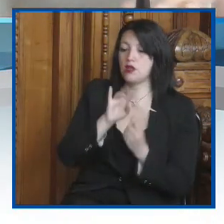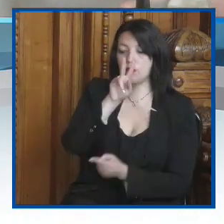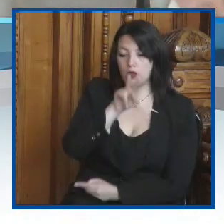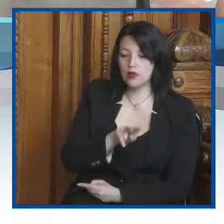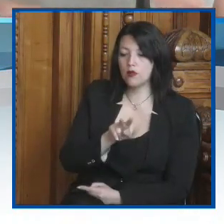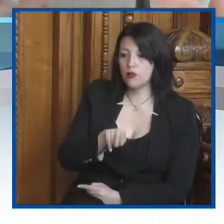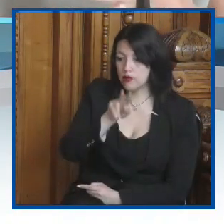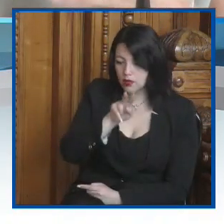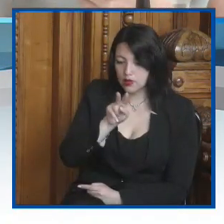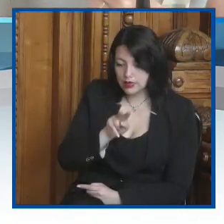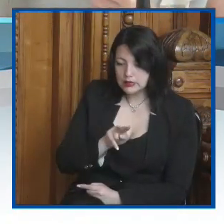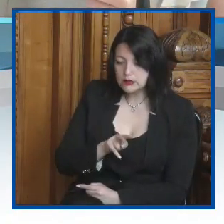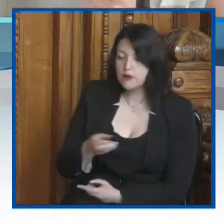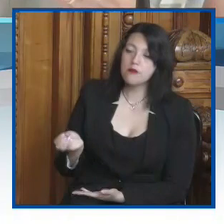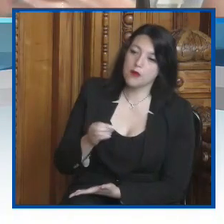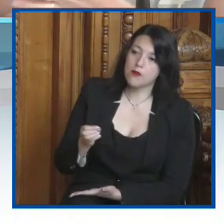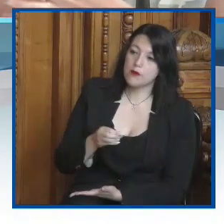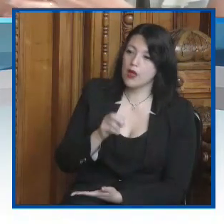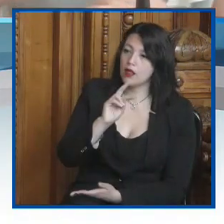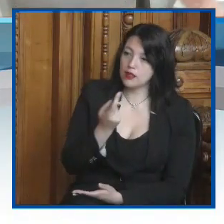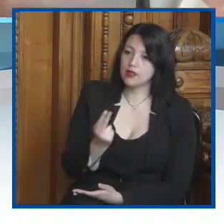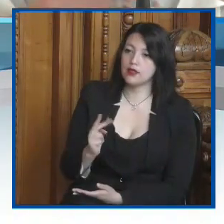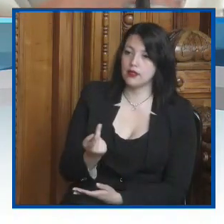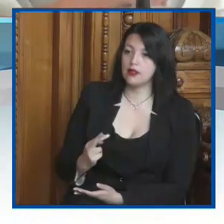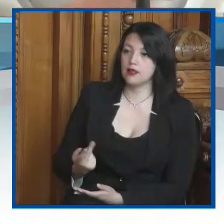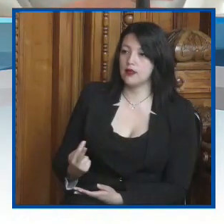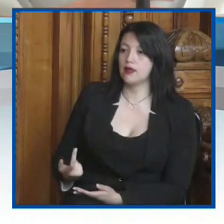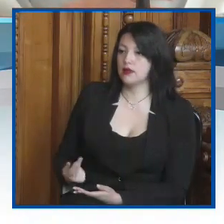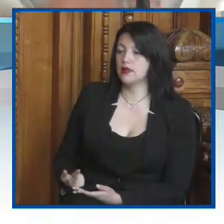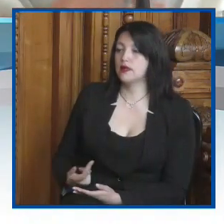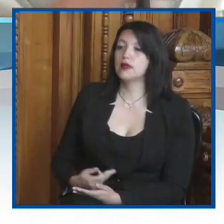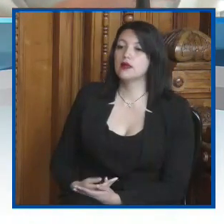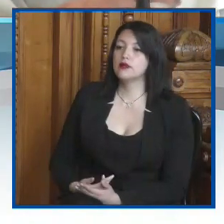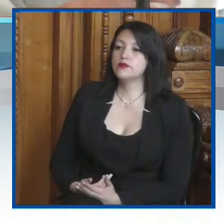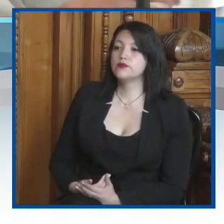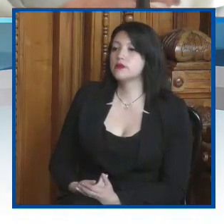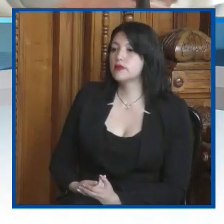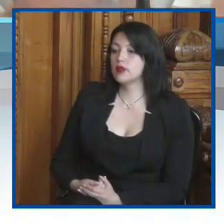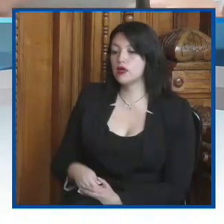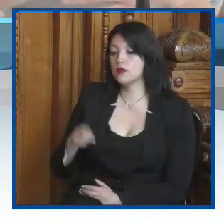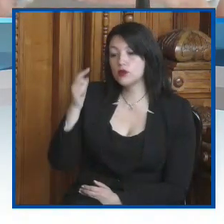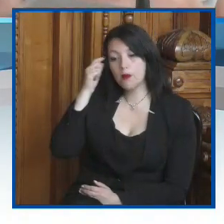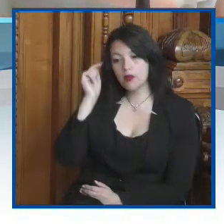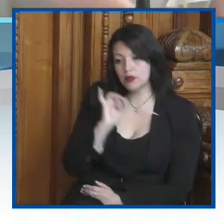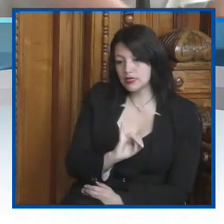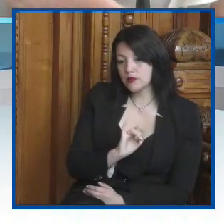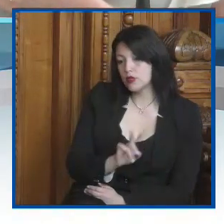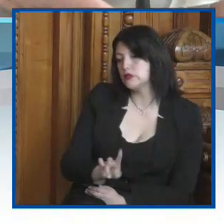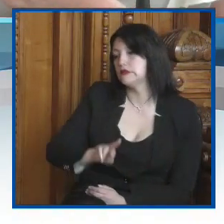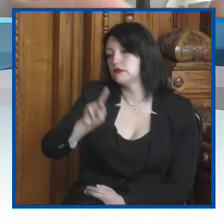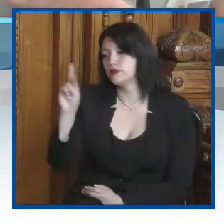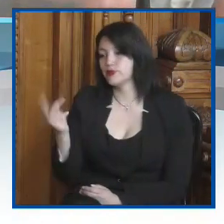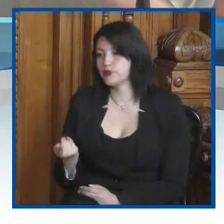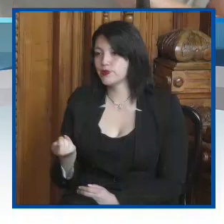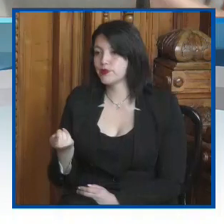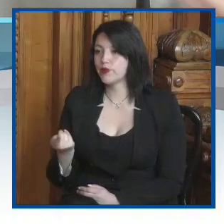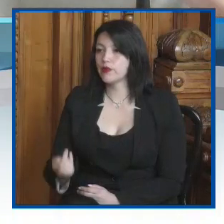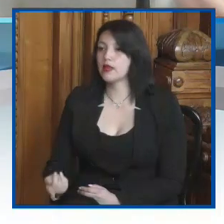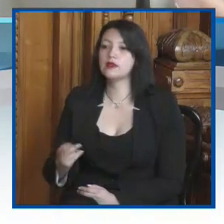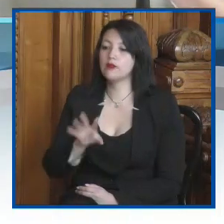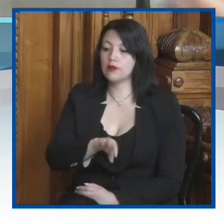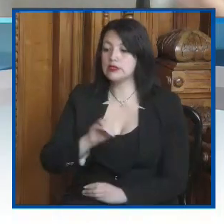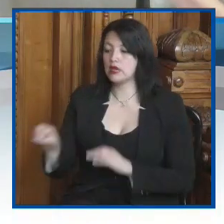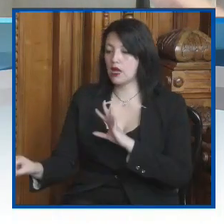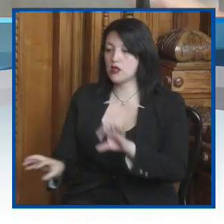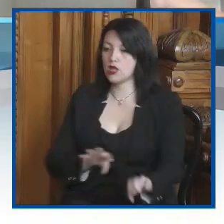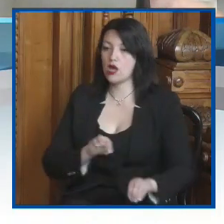íbamos leyendo más y cuando íbamos estudiando más decíamos, bueno, pero no, esto no estaba tan bueno. En ese momento pensábamos que sí, pero ahora lo podemos mejorar porque si le sacamos